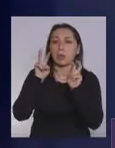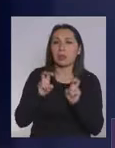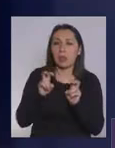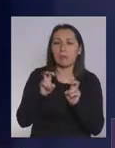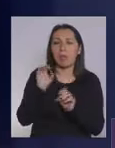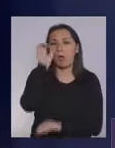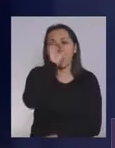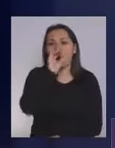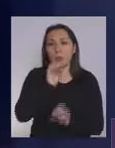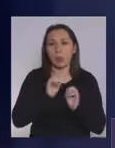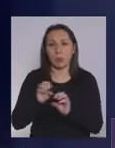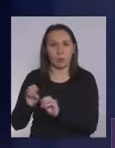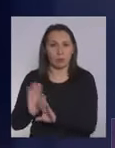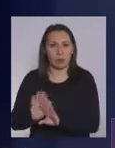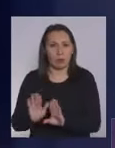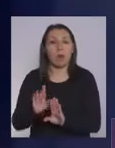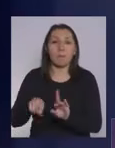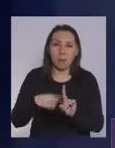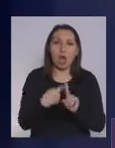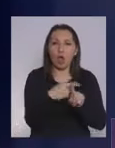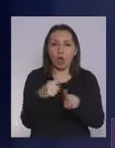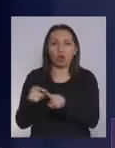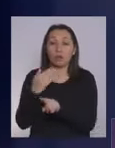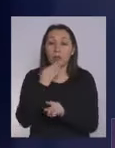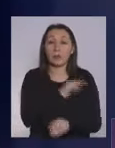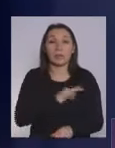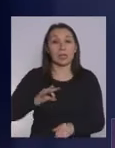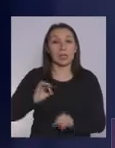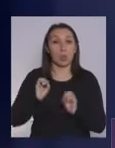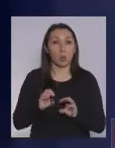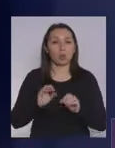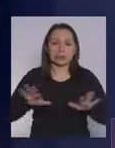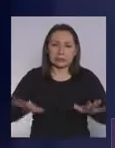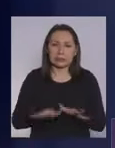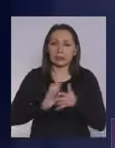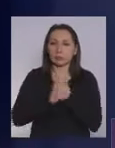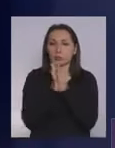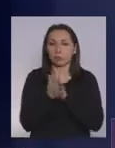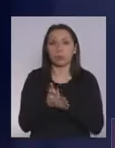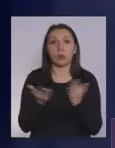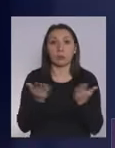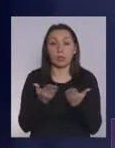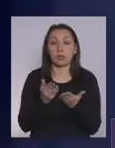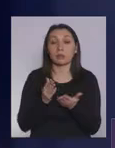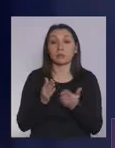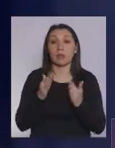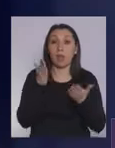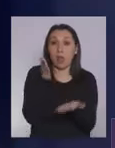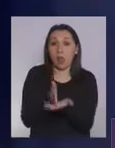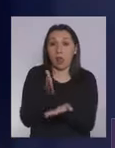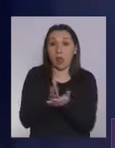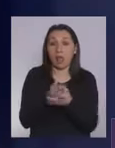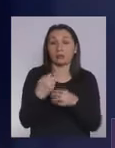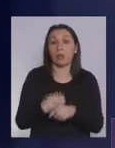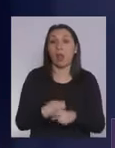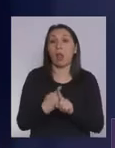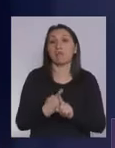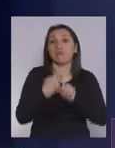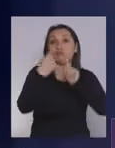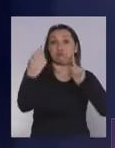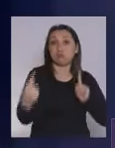punto educacional por lo tanto el ministerio educación va a seguir haciendo todos los esfuerzos para que estando en clases a distancia